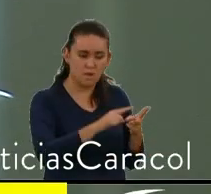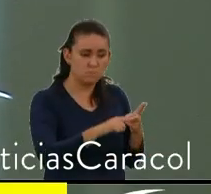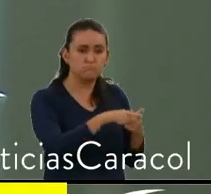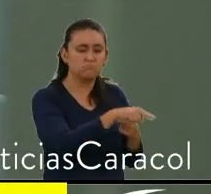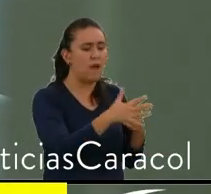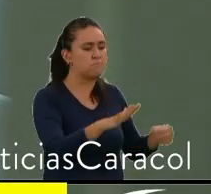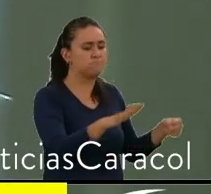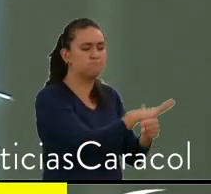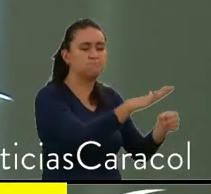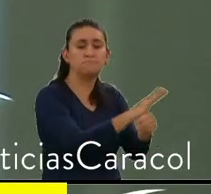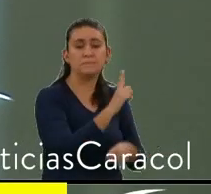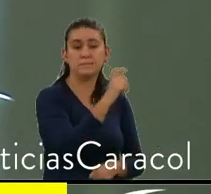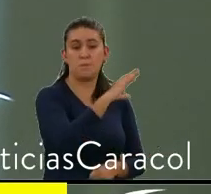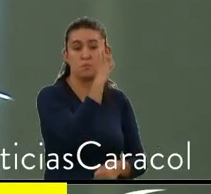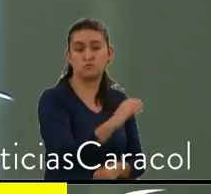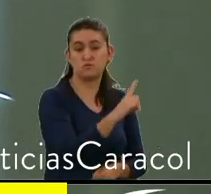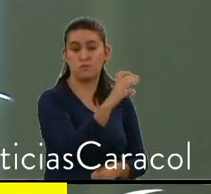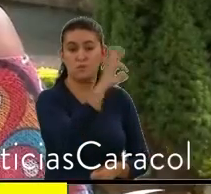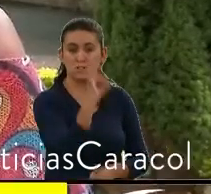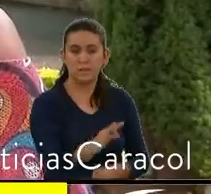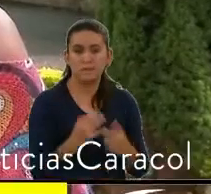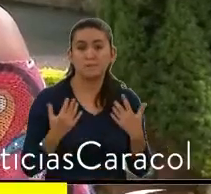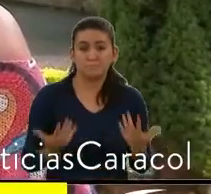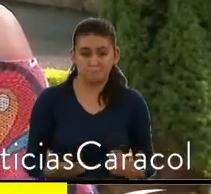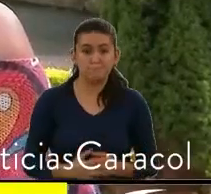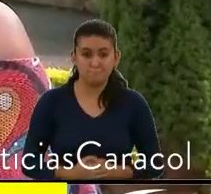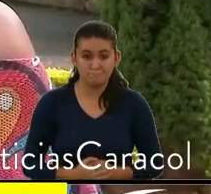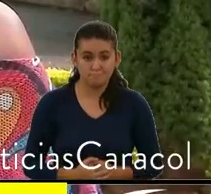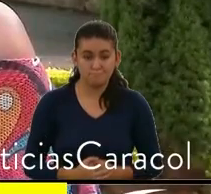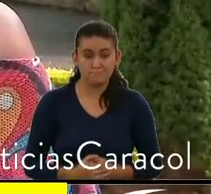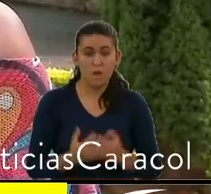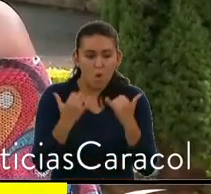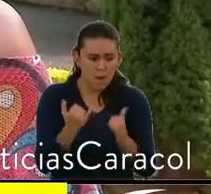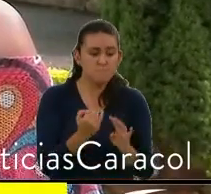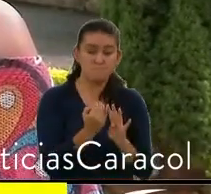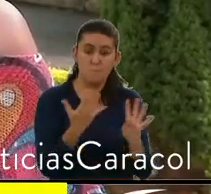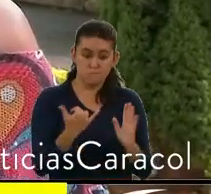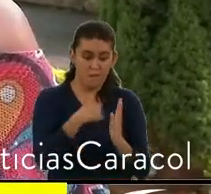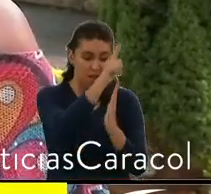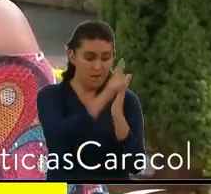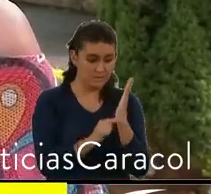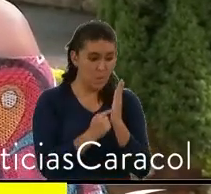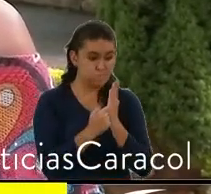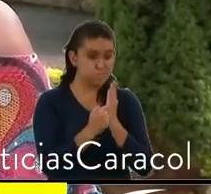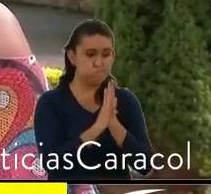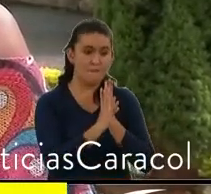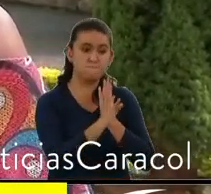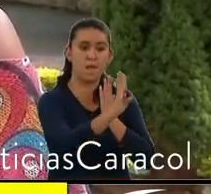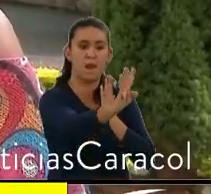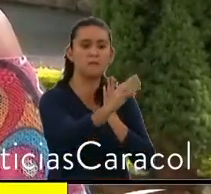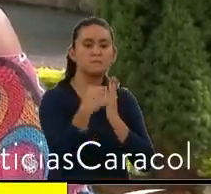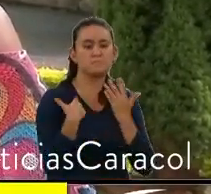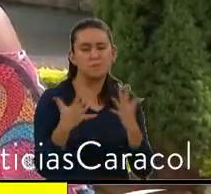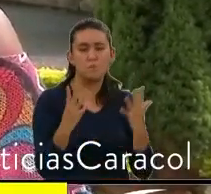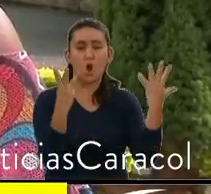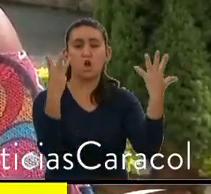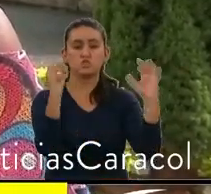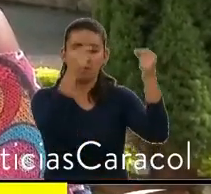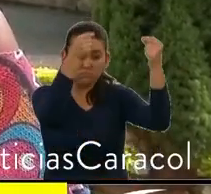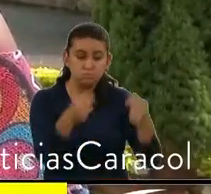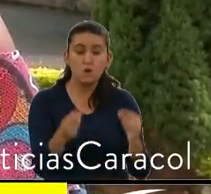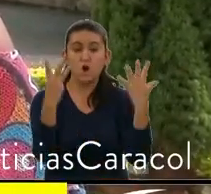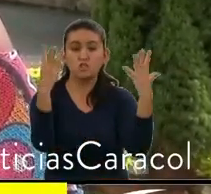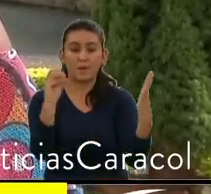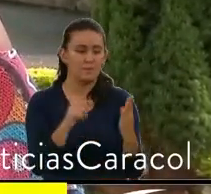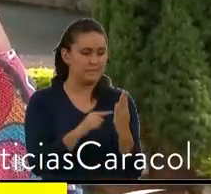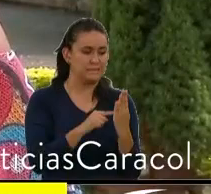en un 100%. También tenemos acumulados, o sea, tenemos pendientes pacientes por ubicar aproximadamente 80 pacientes. O sea, la dinámica